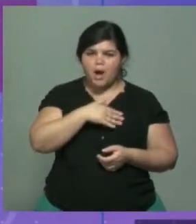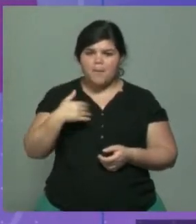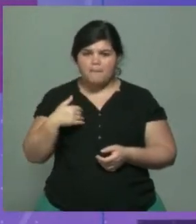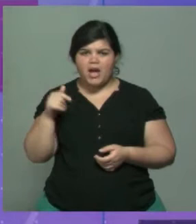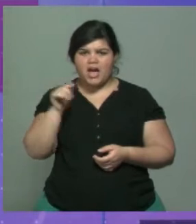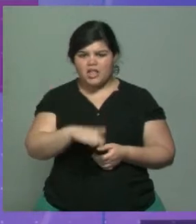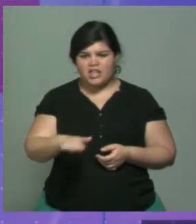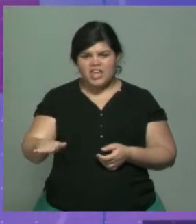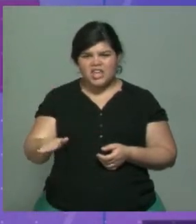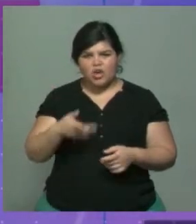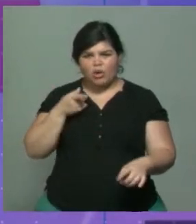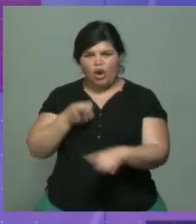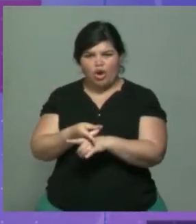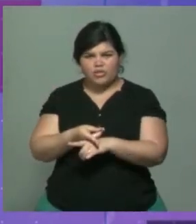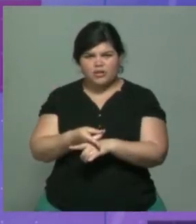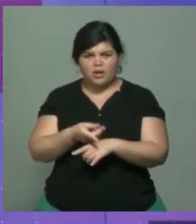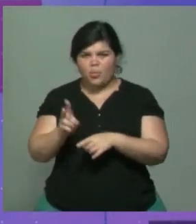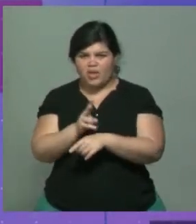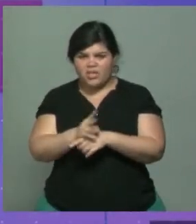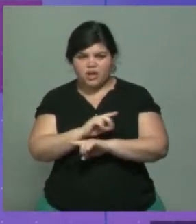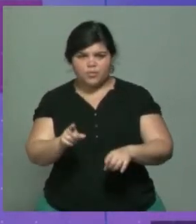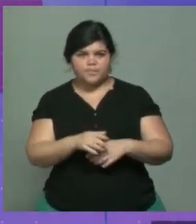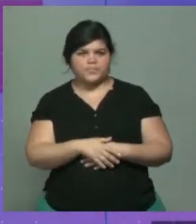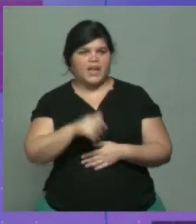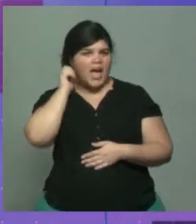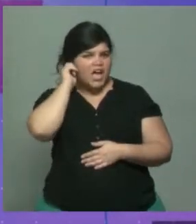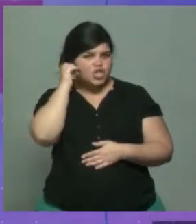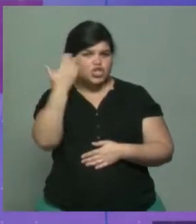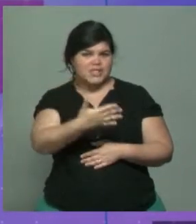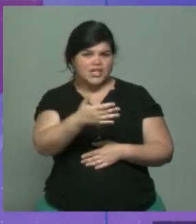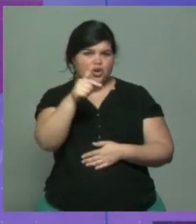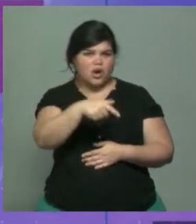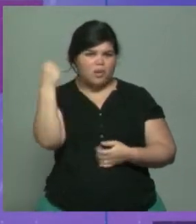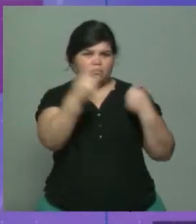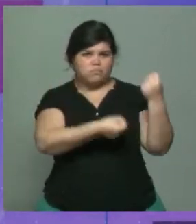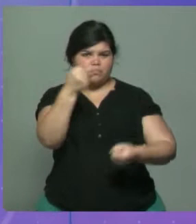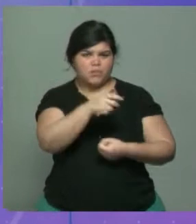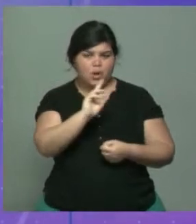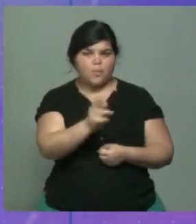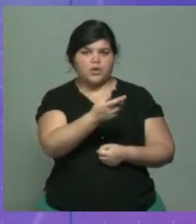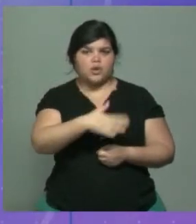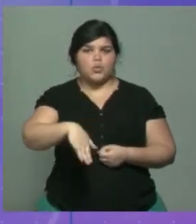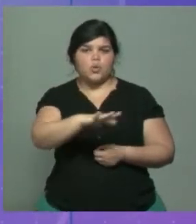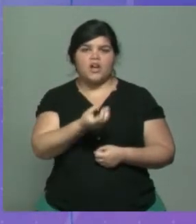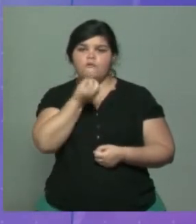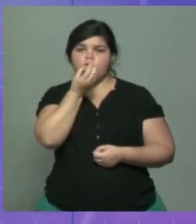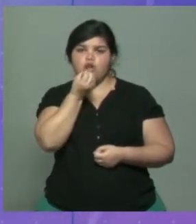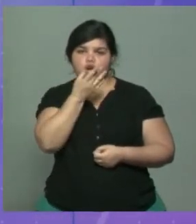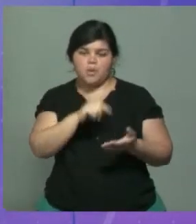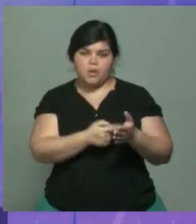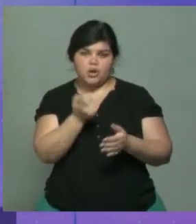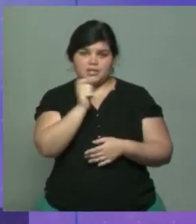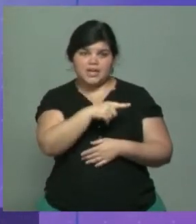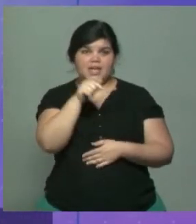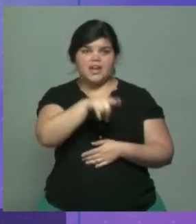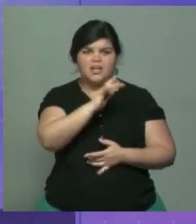cuidarlo contra sus propios hijos. El nene de 5 años que murió por los golpes de su padrastro en el barrio porteño de Flores expuso en los